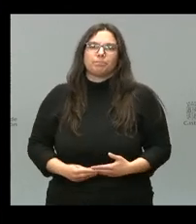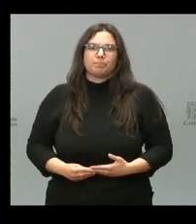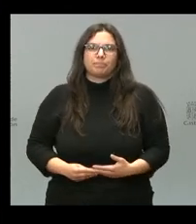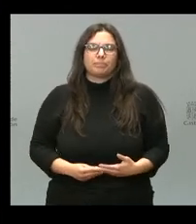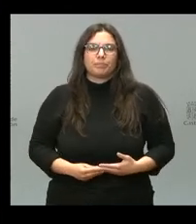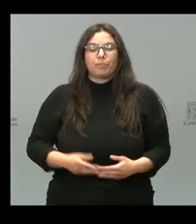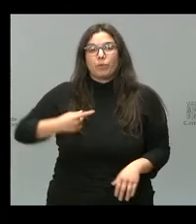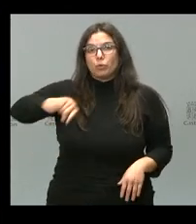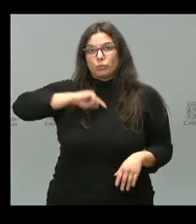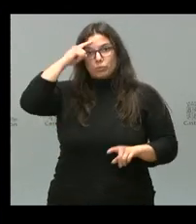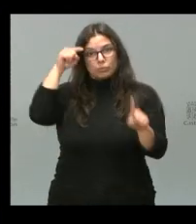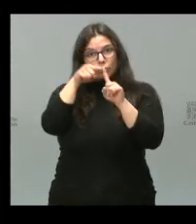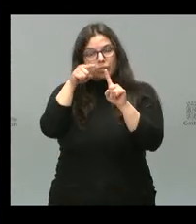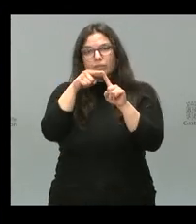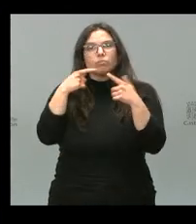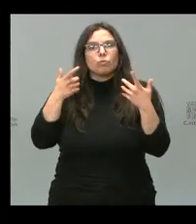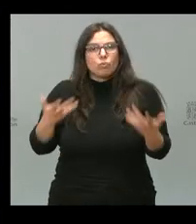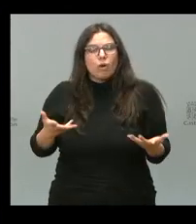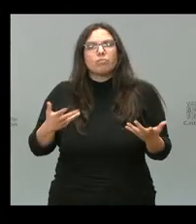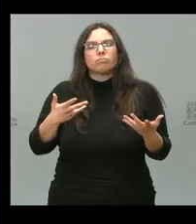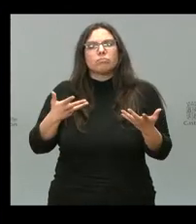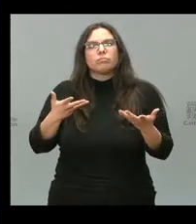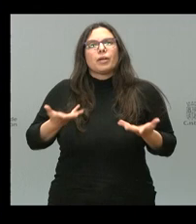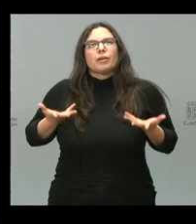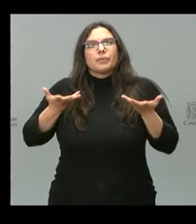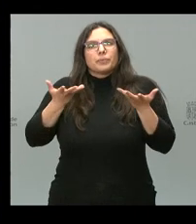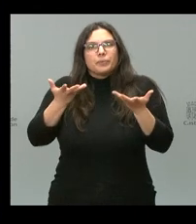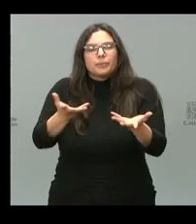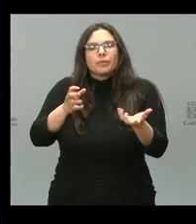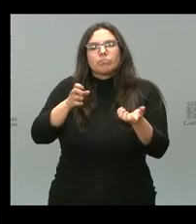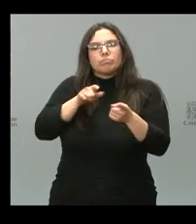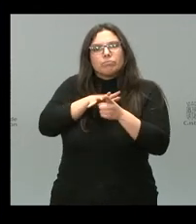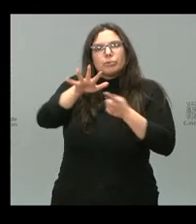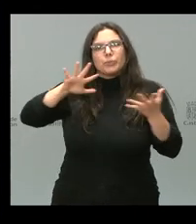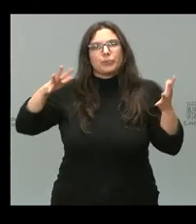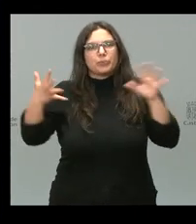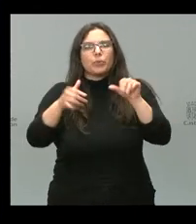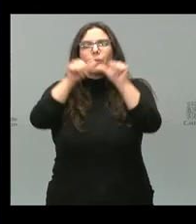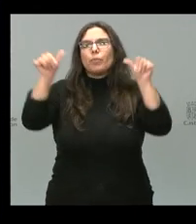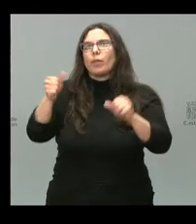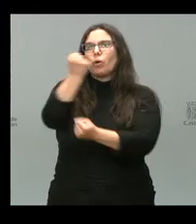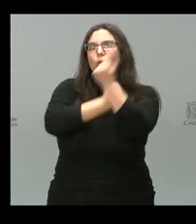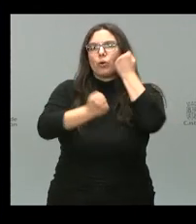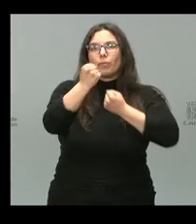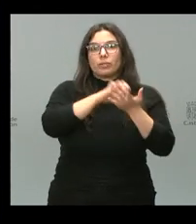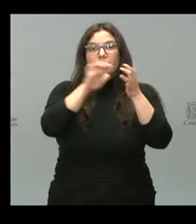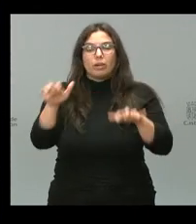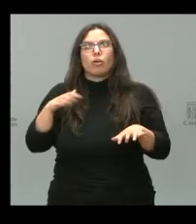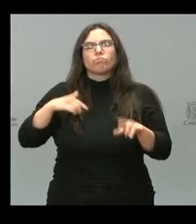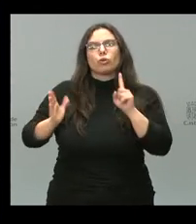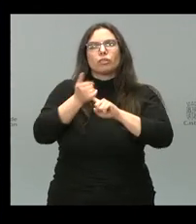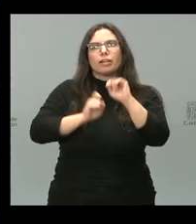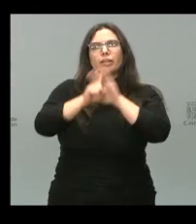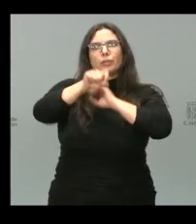nuestro propósito no es otro que contribuir a la transformación del modelo económico de Castilla y león y conseguir un crecimiento